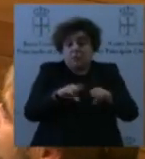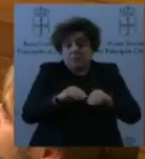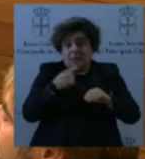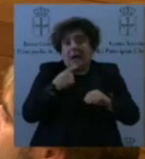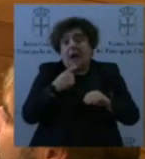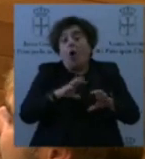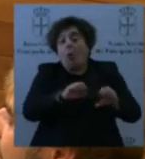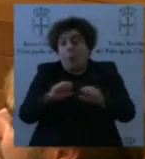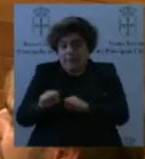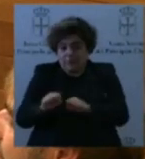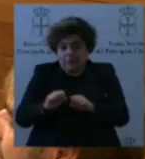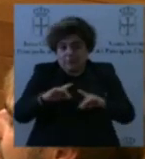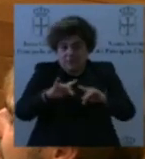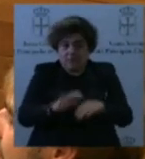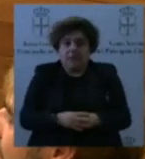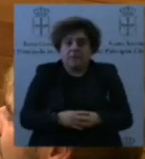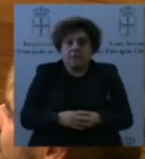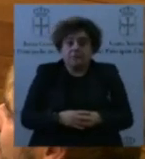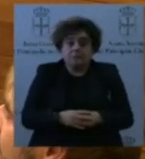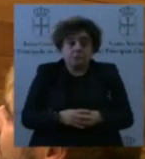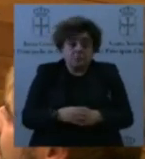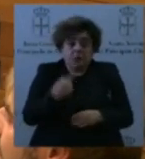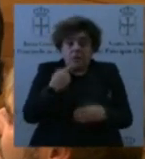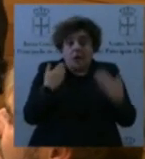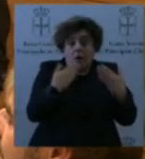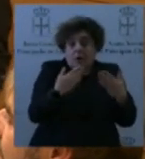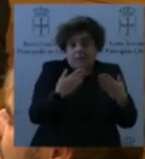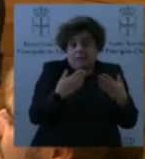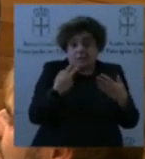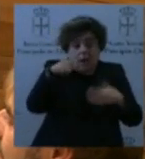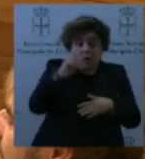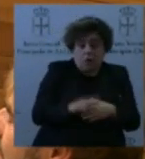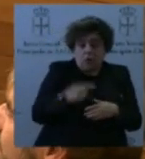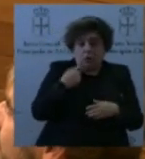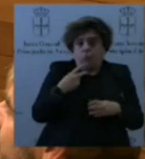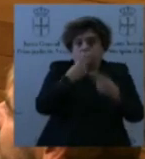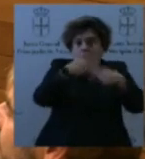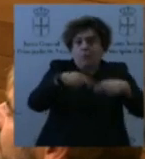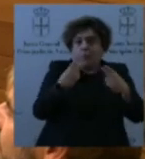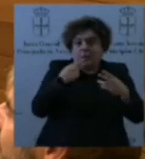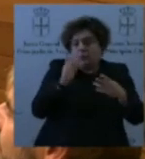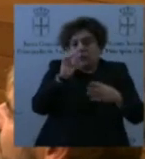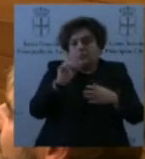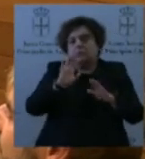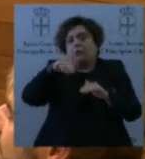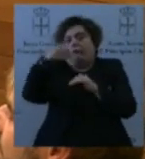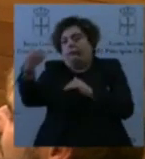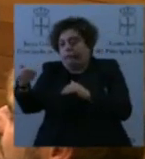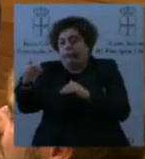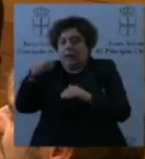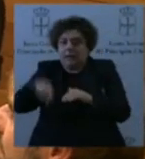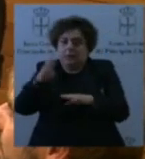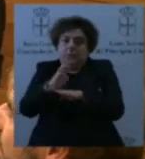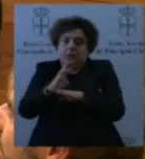que lo reconozcan, si no en sus intervenciones públicas, al menos en el ámbito parlamentario. De modo que una vez su Consejo de Gobierno ha admitido que entre